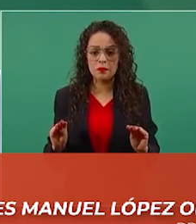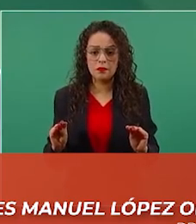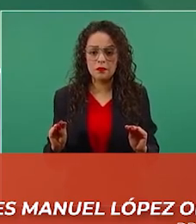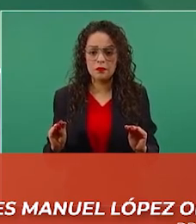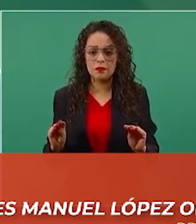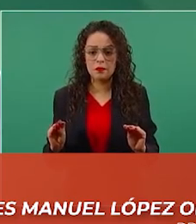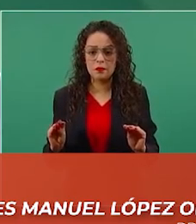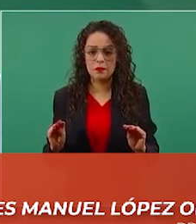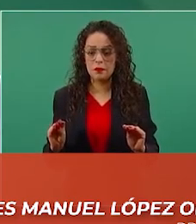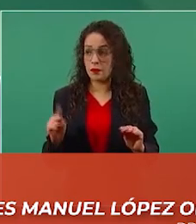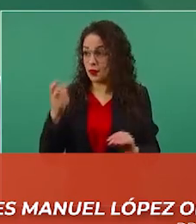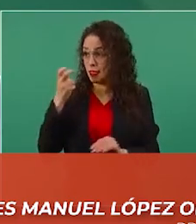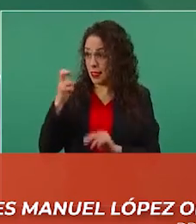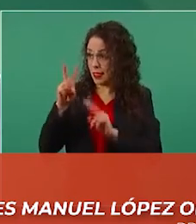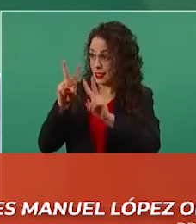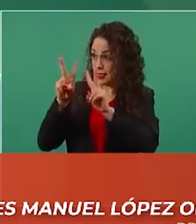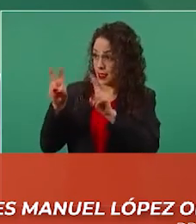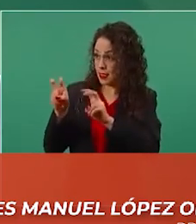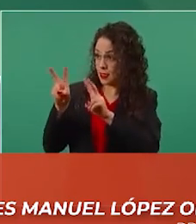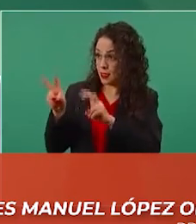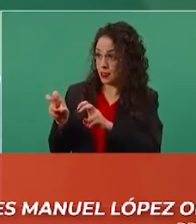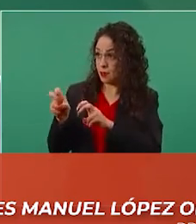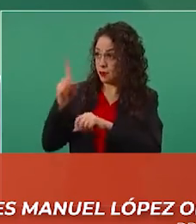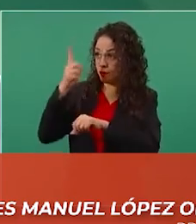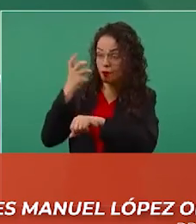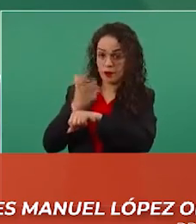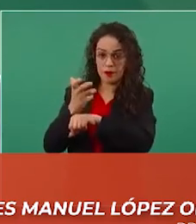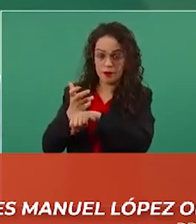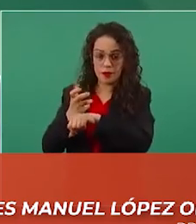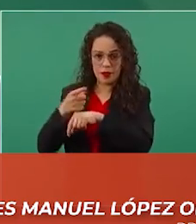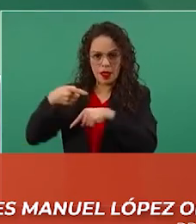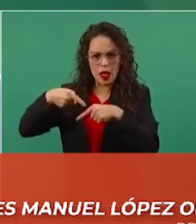salen estos asuntos en Estados Unidos,